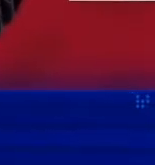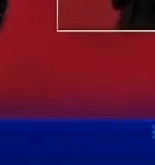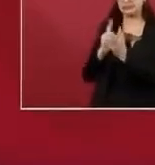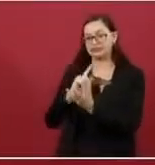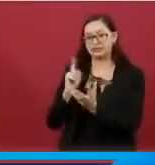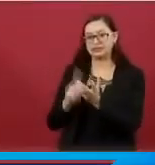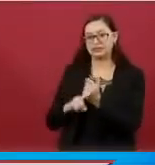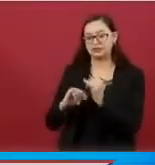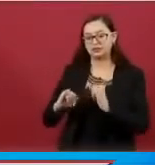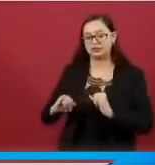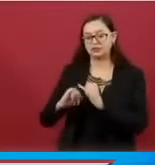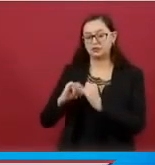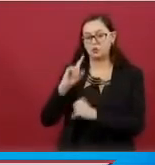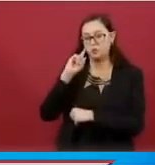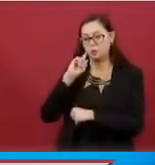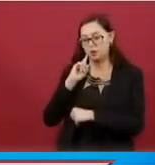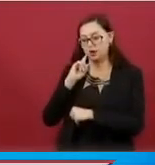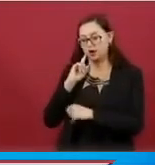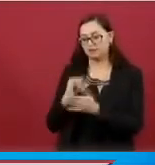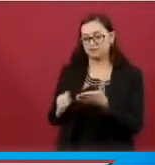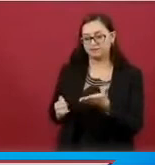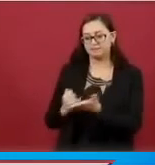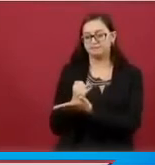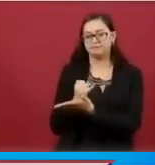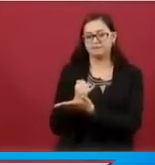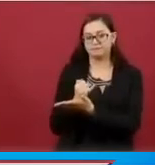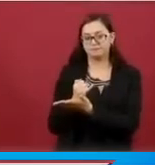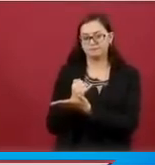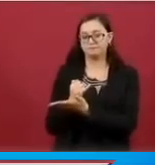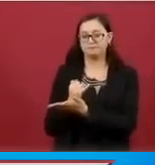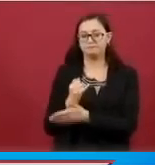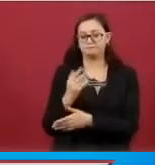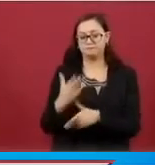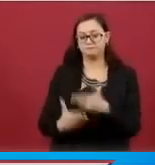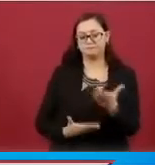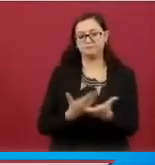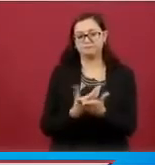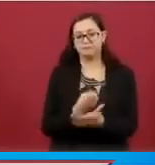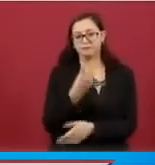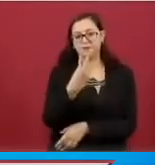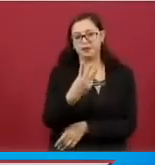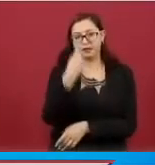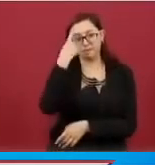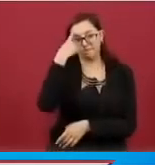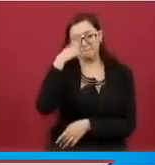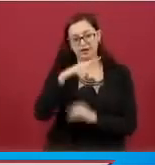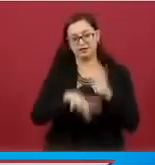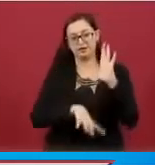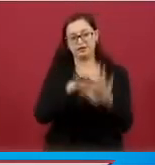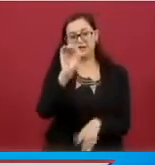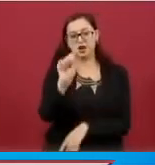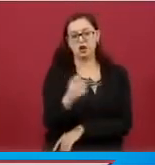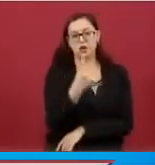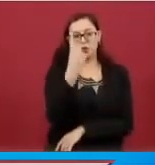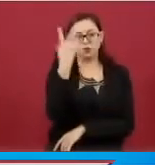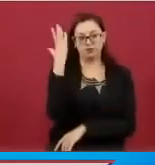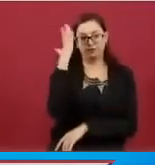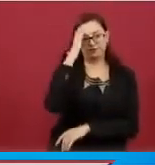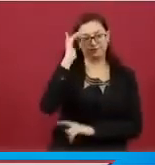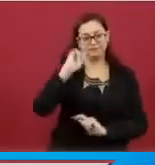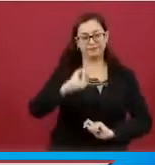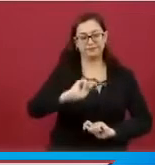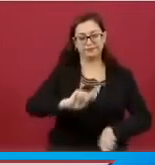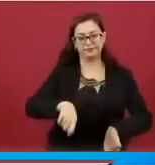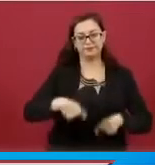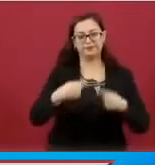Mujeres. Instituto de las Mujeres. Se da a conocer la terna para la dirección de este Instituto Nacional de las Mujeres.